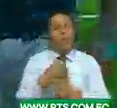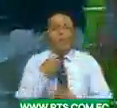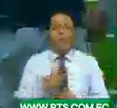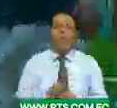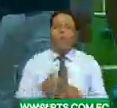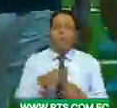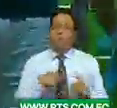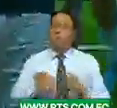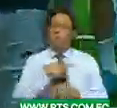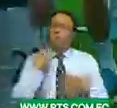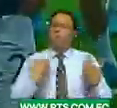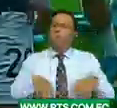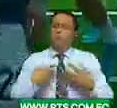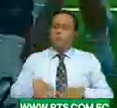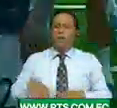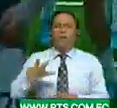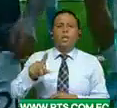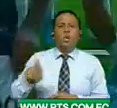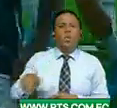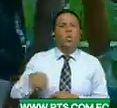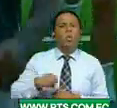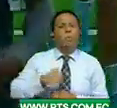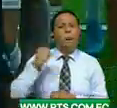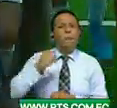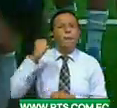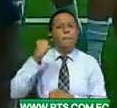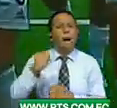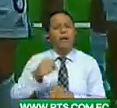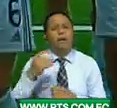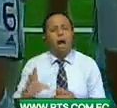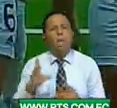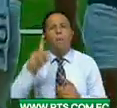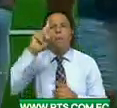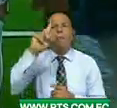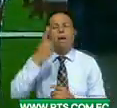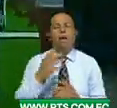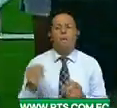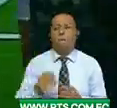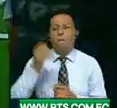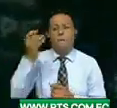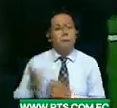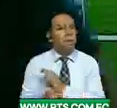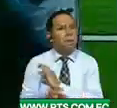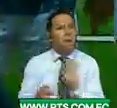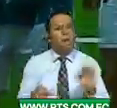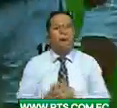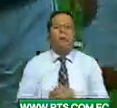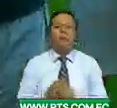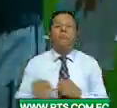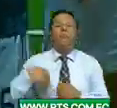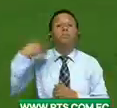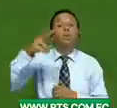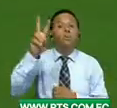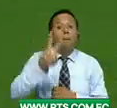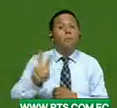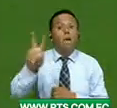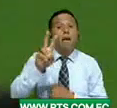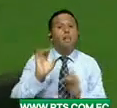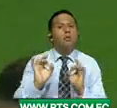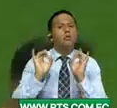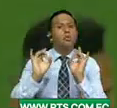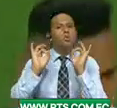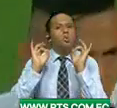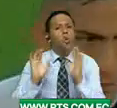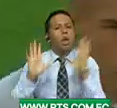partidos sin saborear la derrota. Scaloni iguala el récord de Alfio Basile. Este viernes será el sorteo del grupo y conoceremos